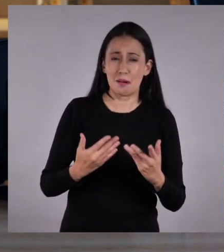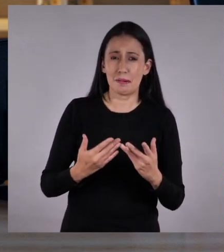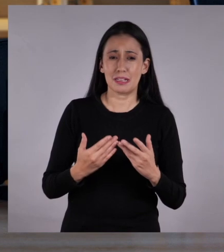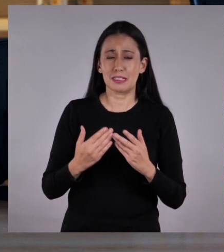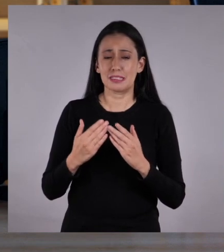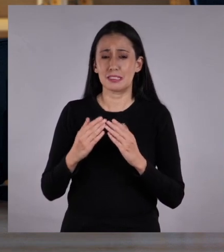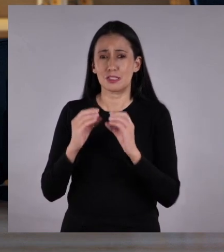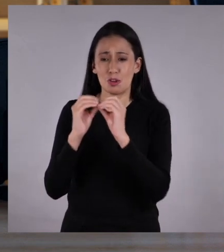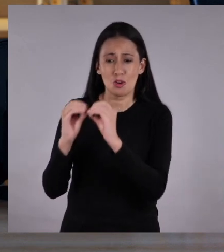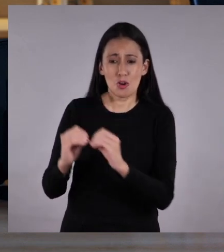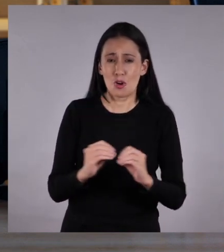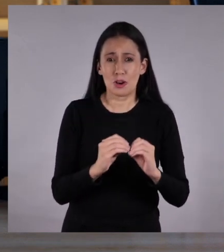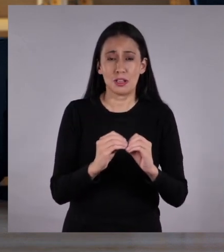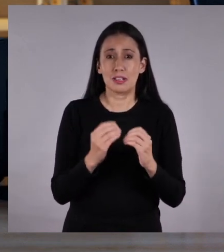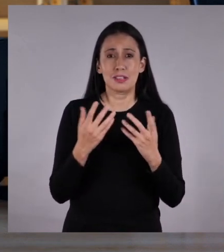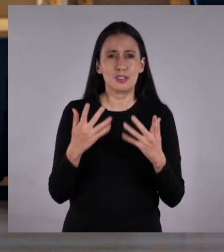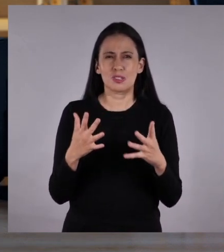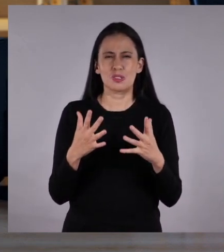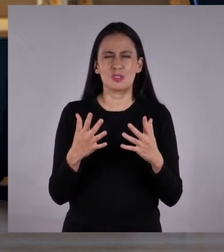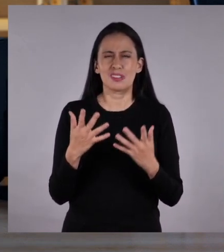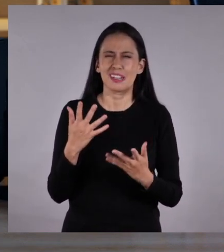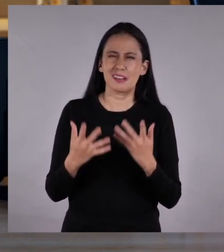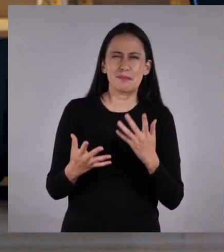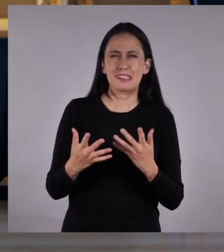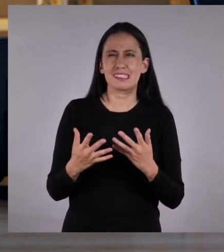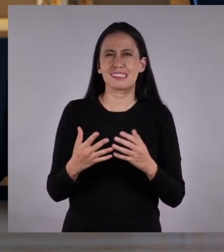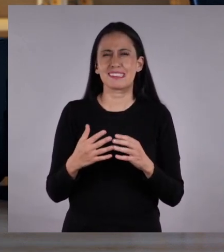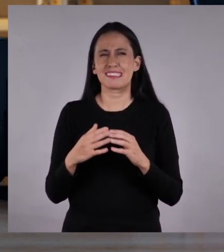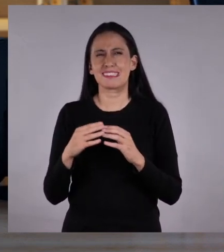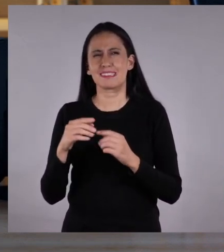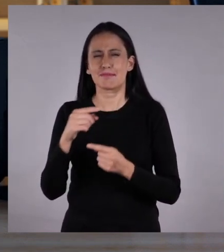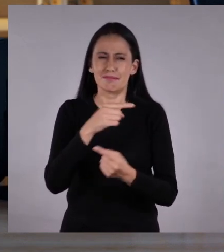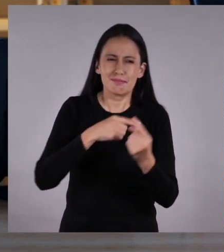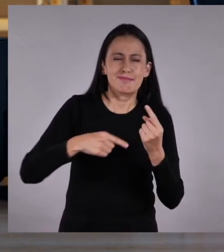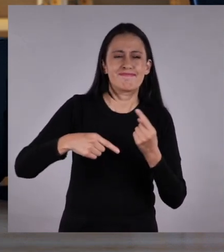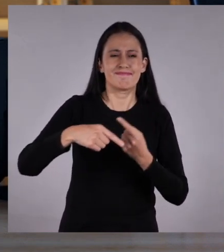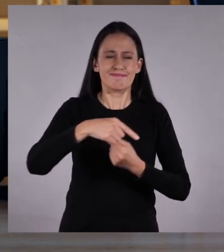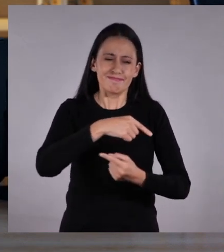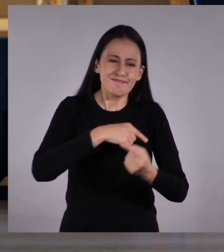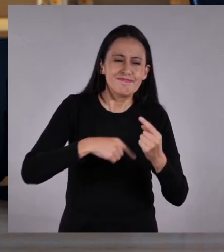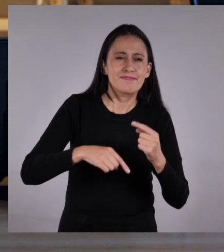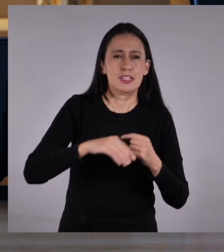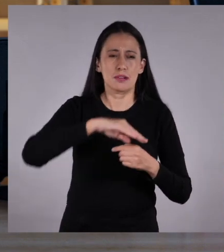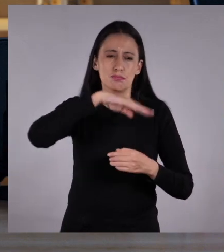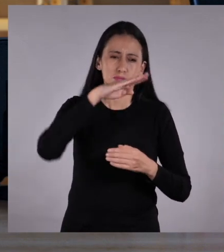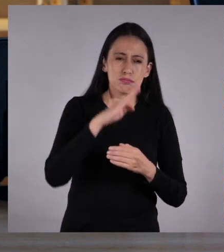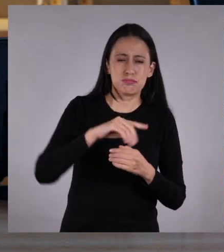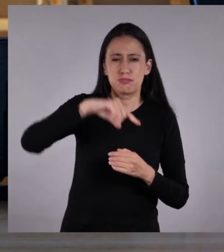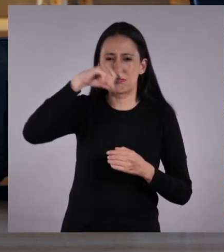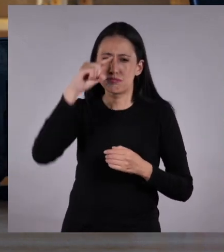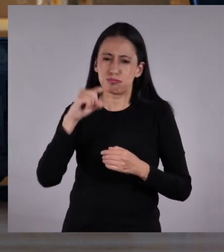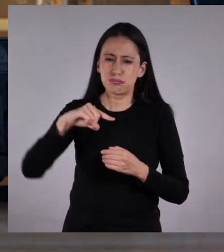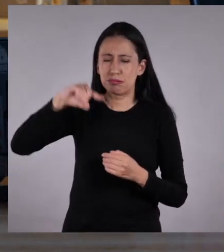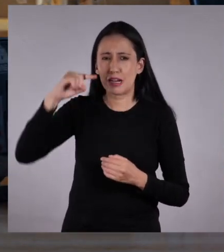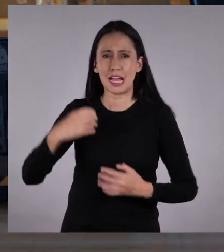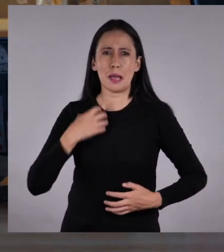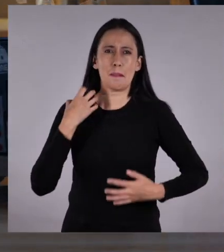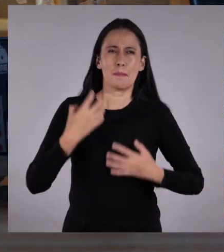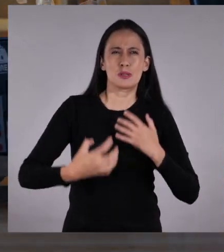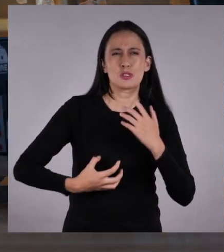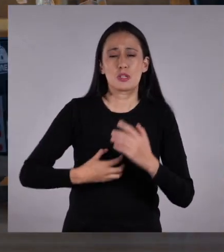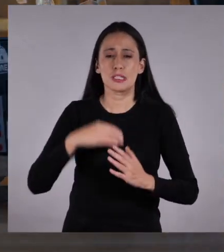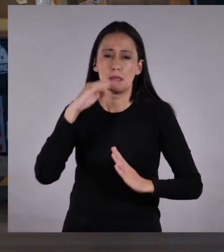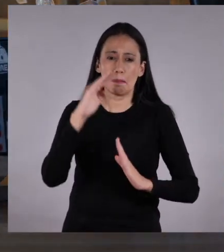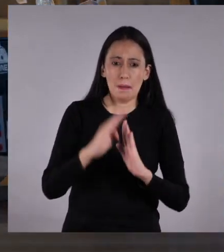en el que se pasa una y otra por diferentes momentos. Son unas etapas que uno vive cuando sufre